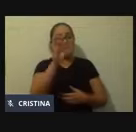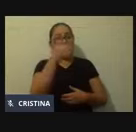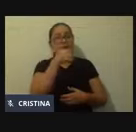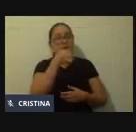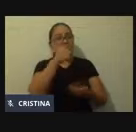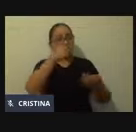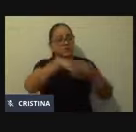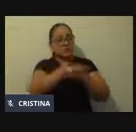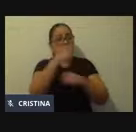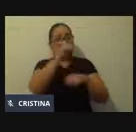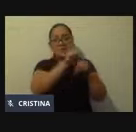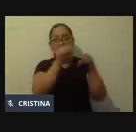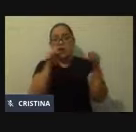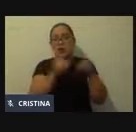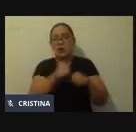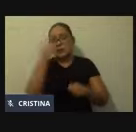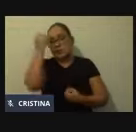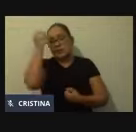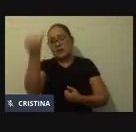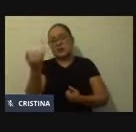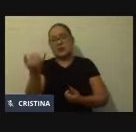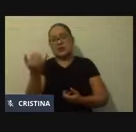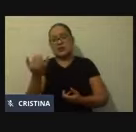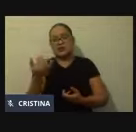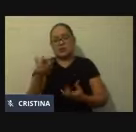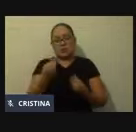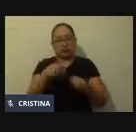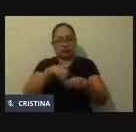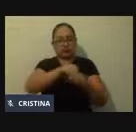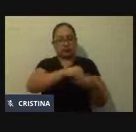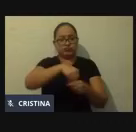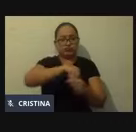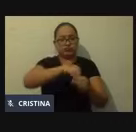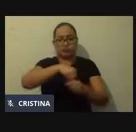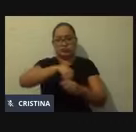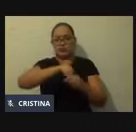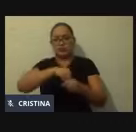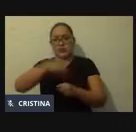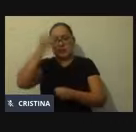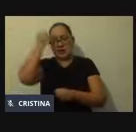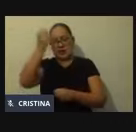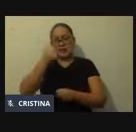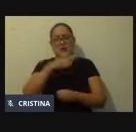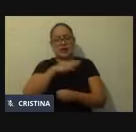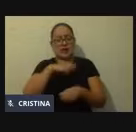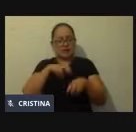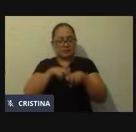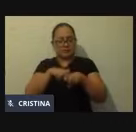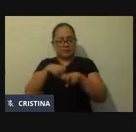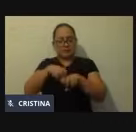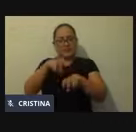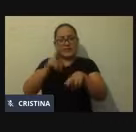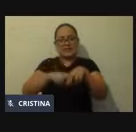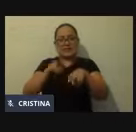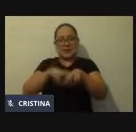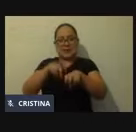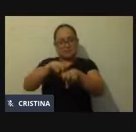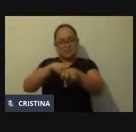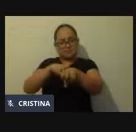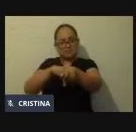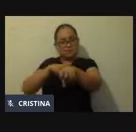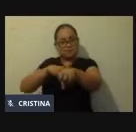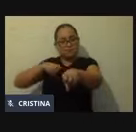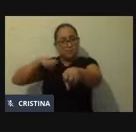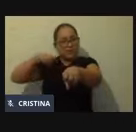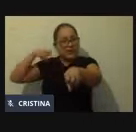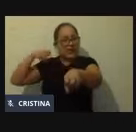pues del tan normal, pues van a estar muy juntos, como nosotros estábamos, que a veces estaba la banca pegada a la tuya y ya te para allá y hasta jugabas